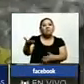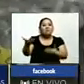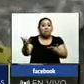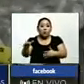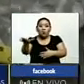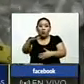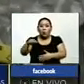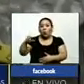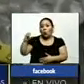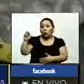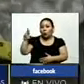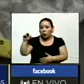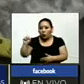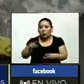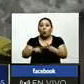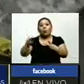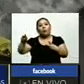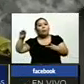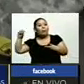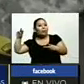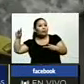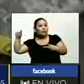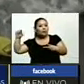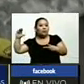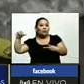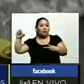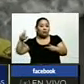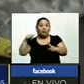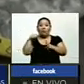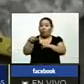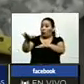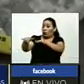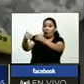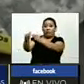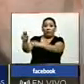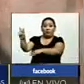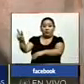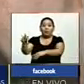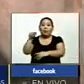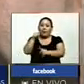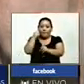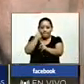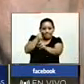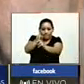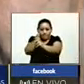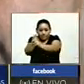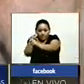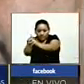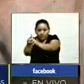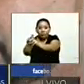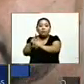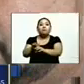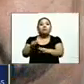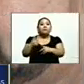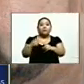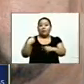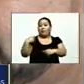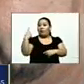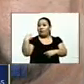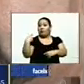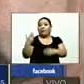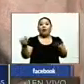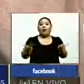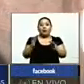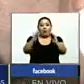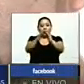de la colonia Curi, la Monte Carlo, ¿verdad? Entonces se le estaba dando seguimiento, pero el día de ayer, mediante esta acción que se